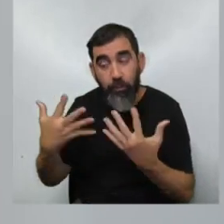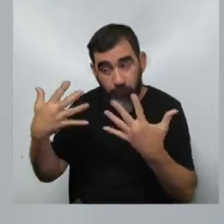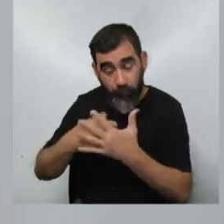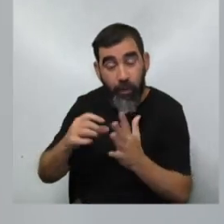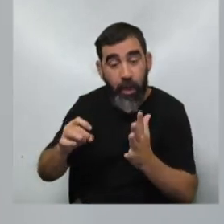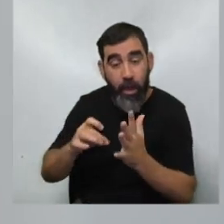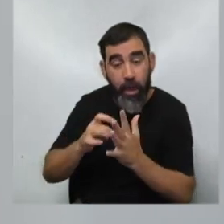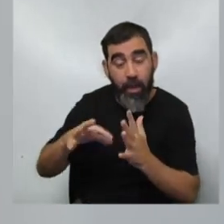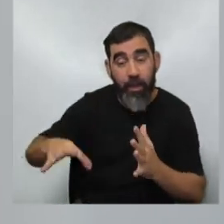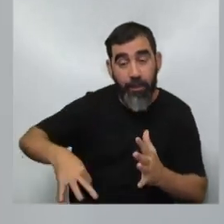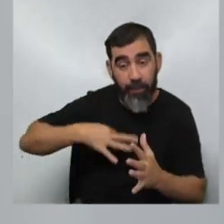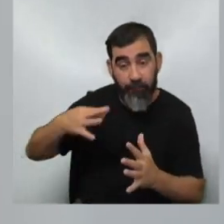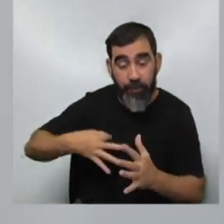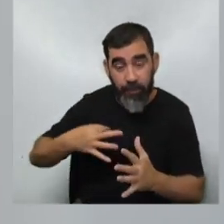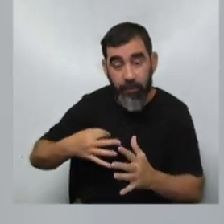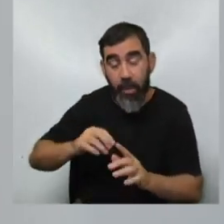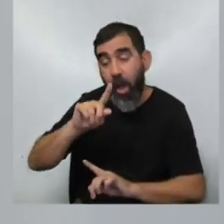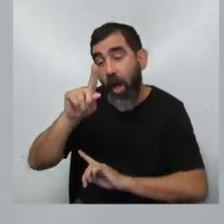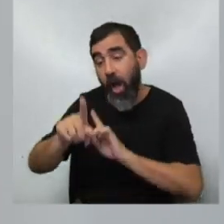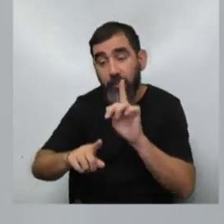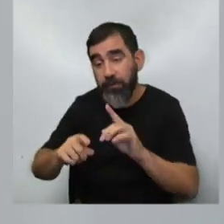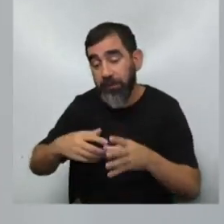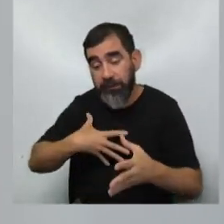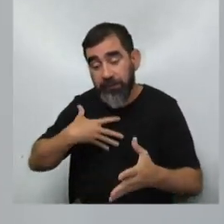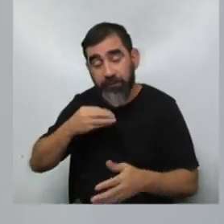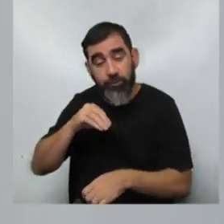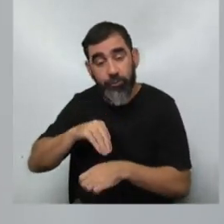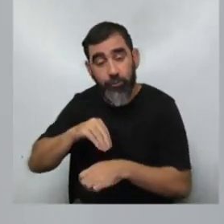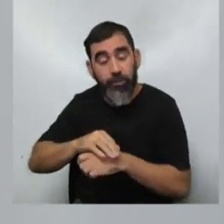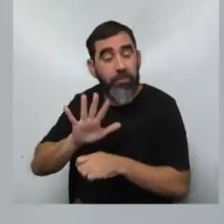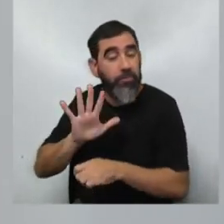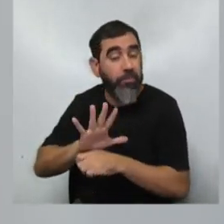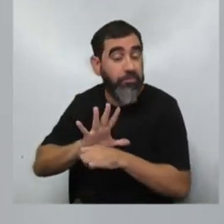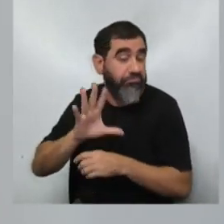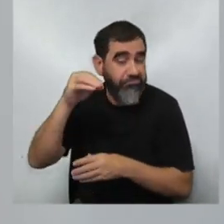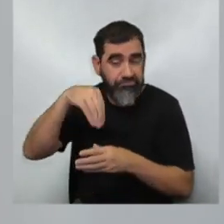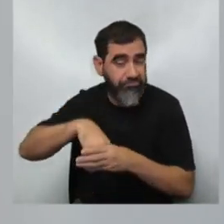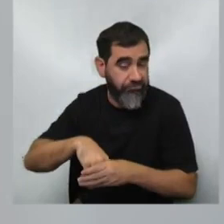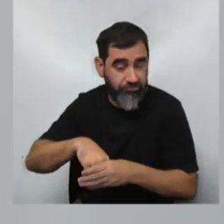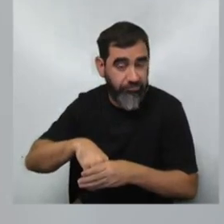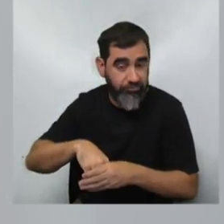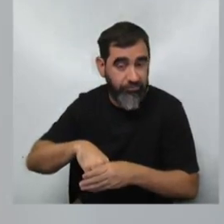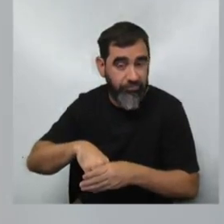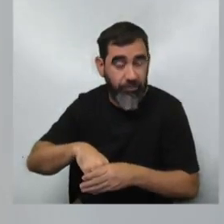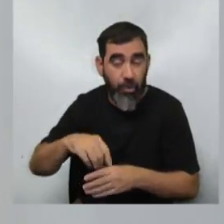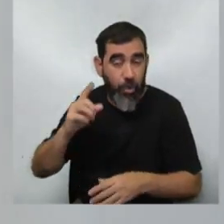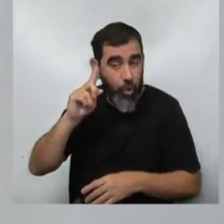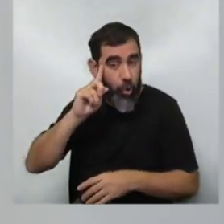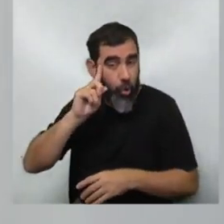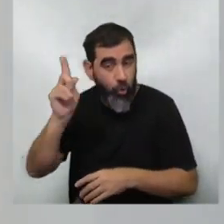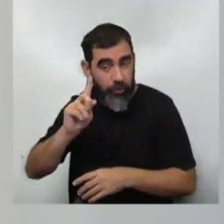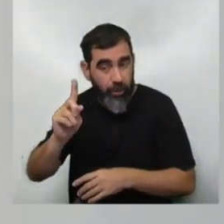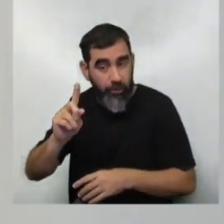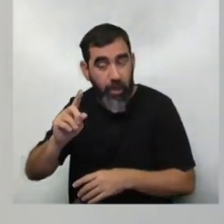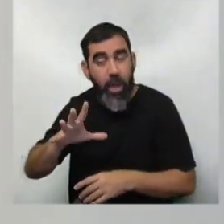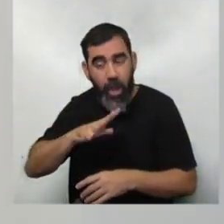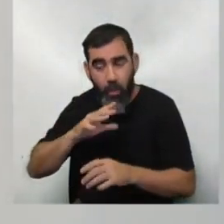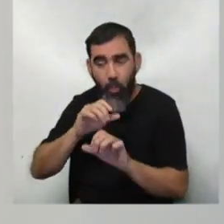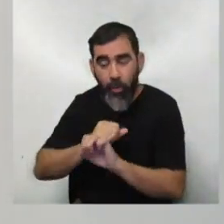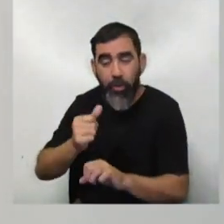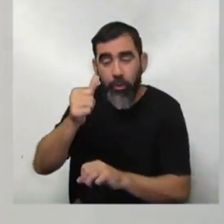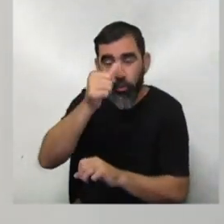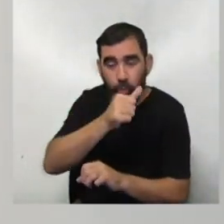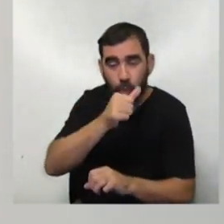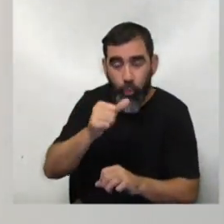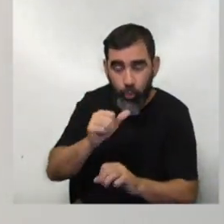que lo sufre y lo incorpora a sus síntomas como si fueran parte de, sin saber que hay medidas que los pueden